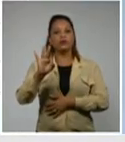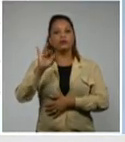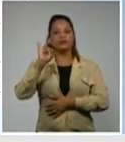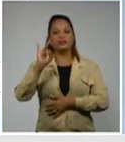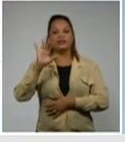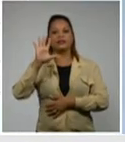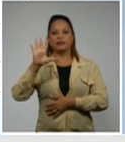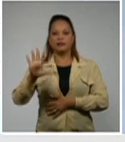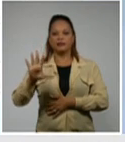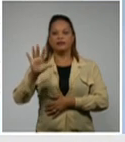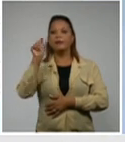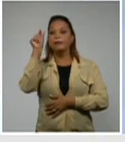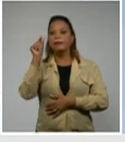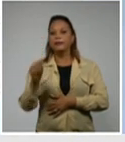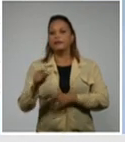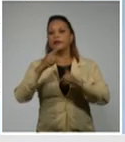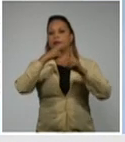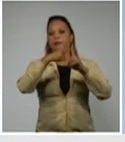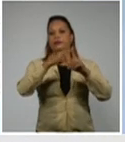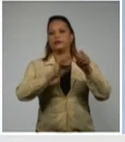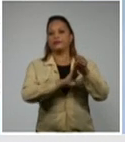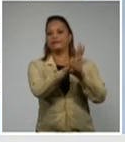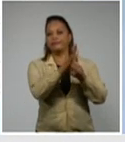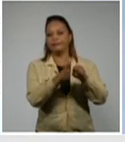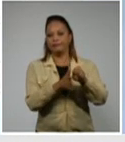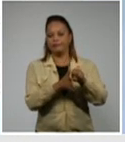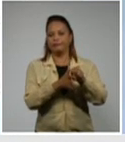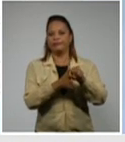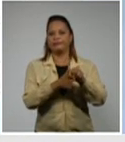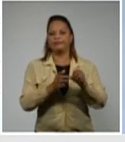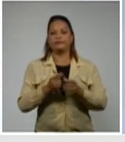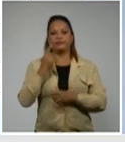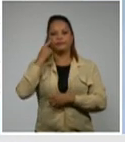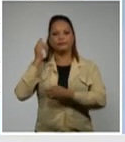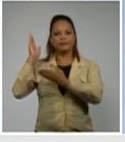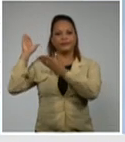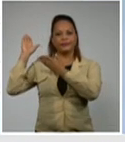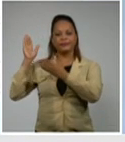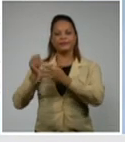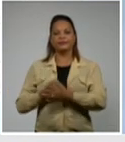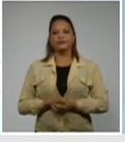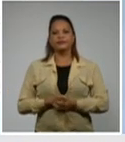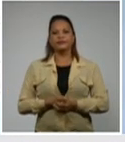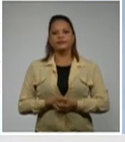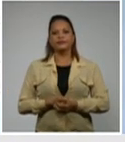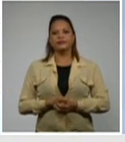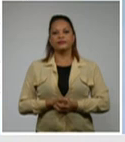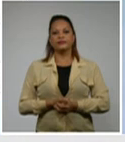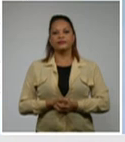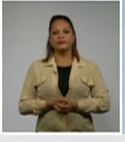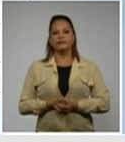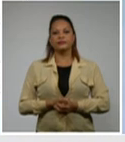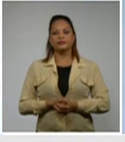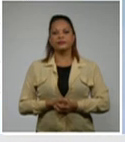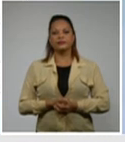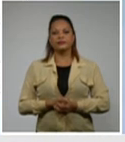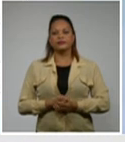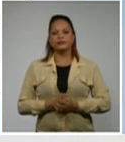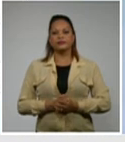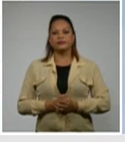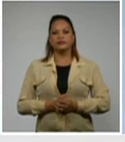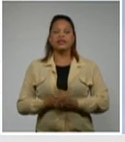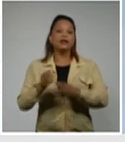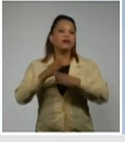875 personas con la COVID-19. Eso da una positividad en las